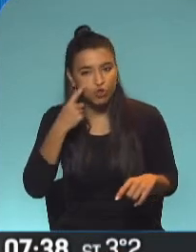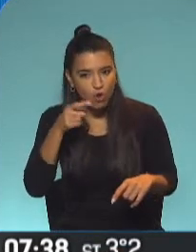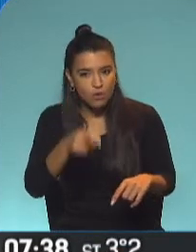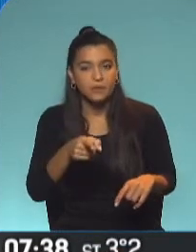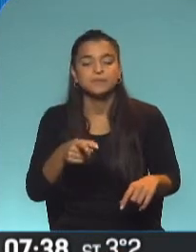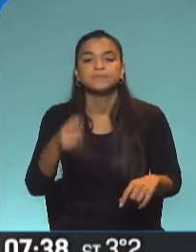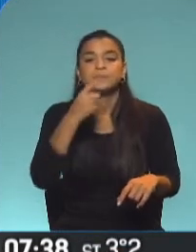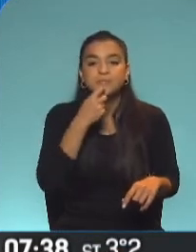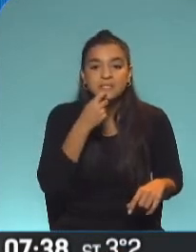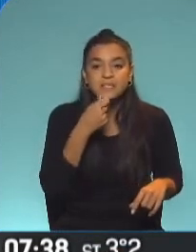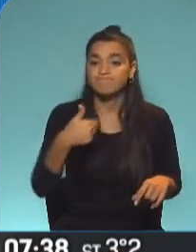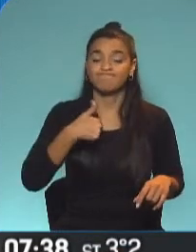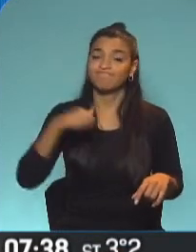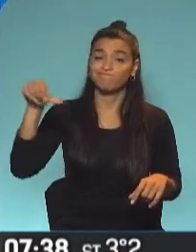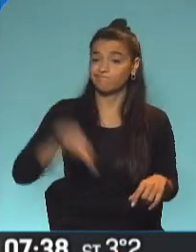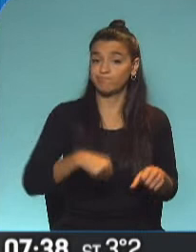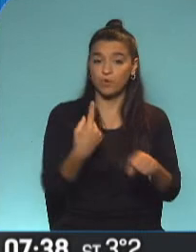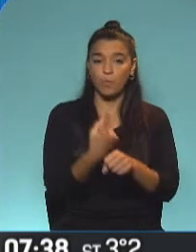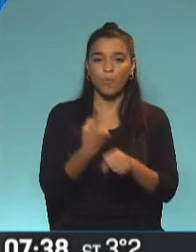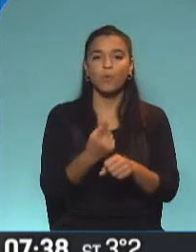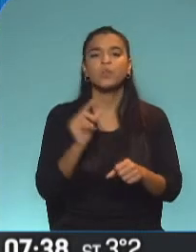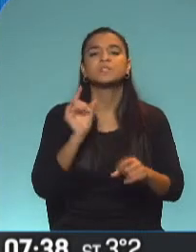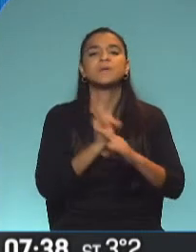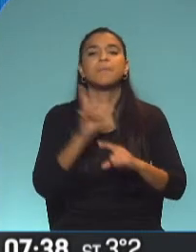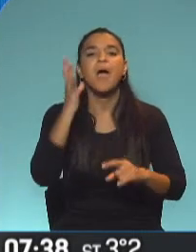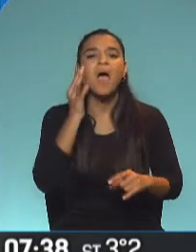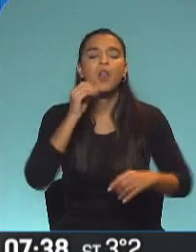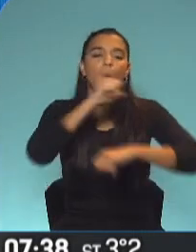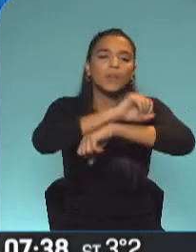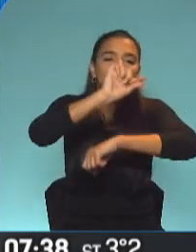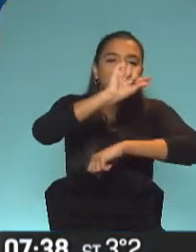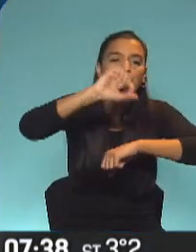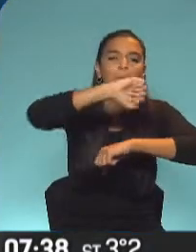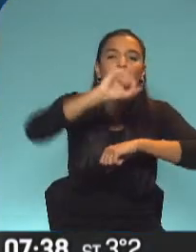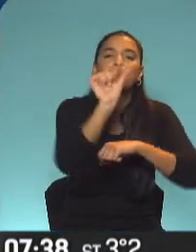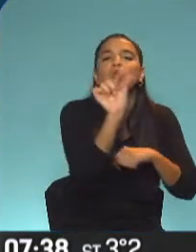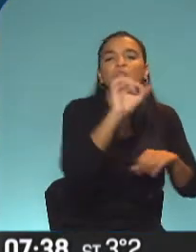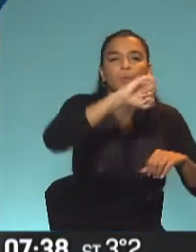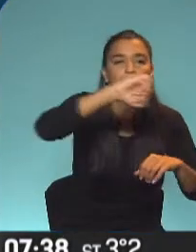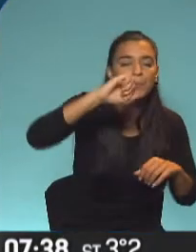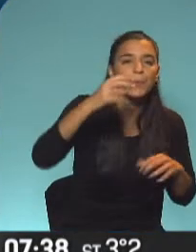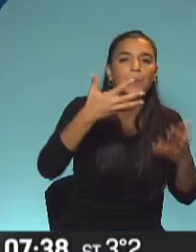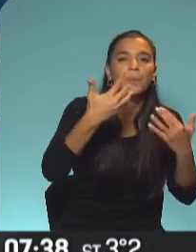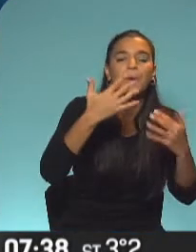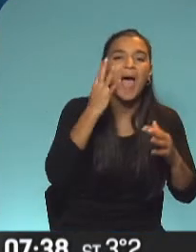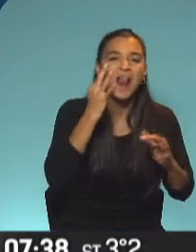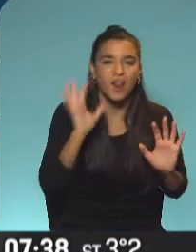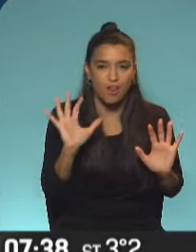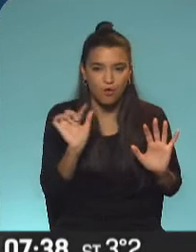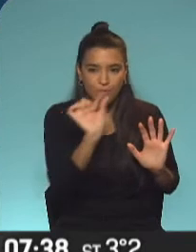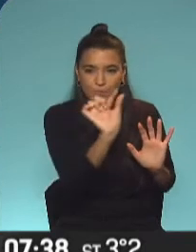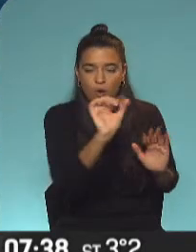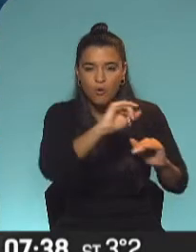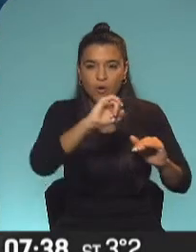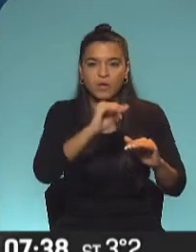Y si en caso de que uno no pueda hacer eso, tener siempre alguna ventana o algún, poquito abierta, ¿no? Alguna enlija, algo abierto, para que lo